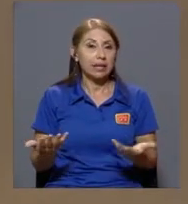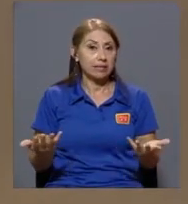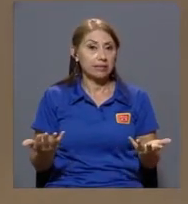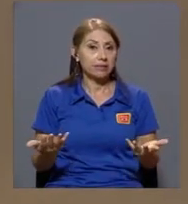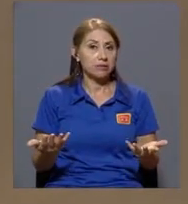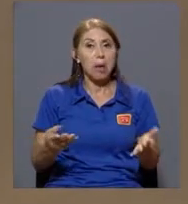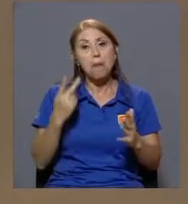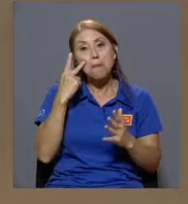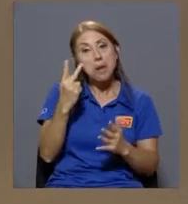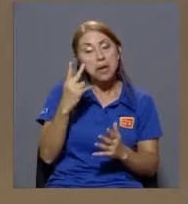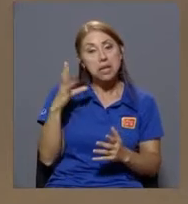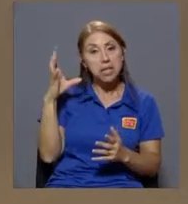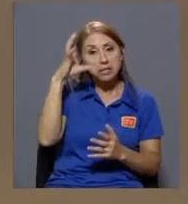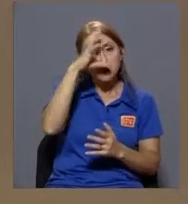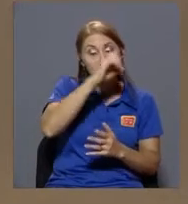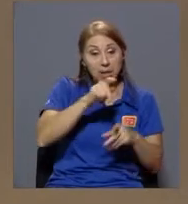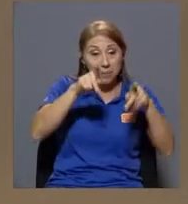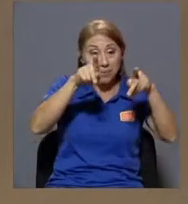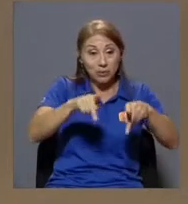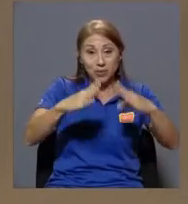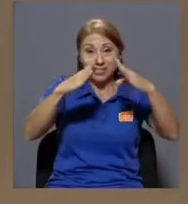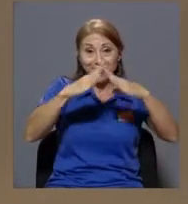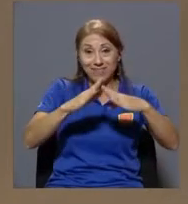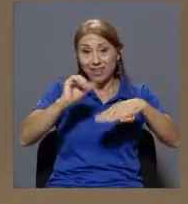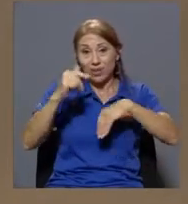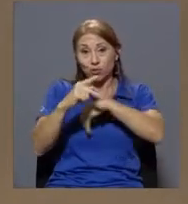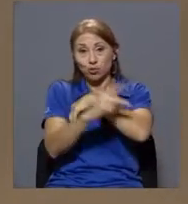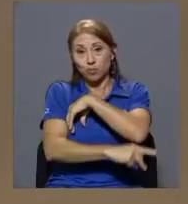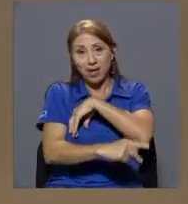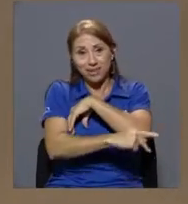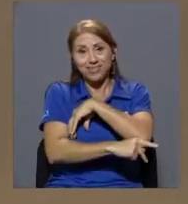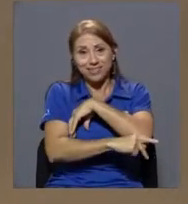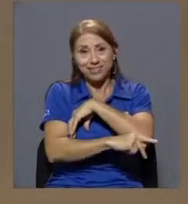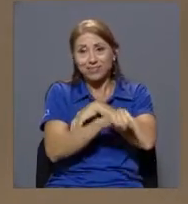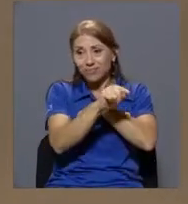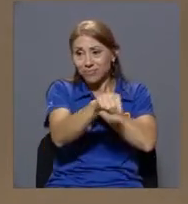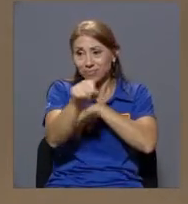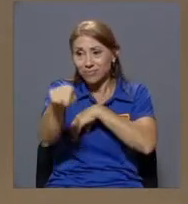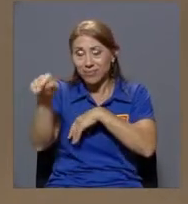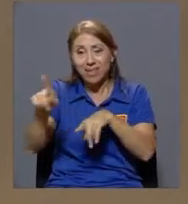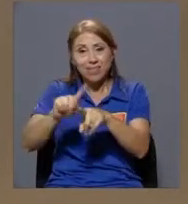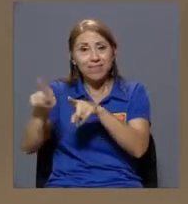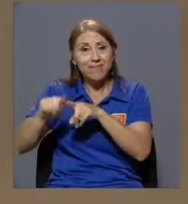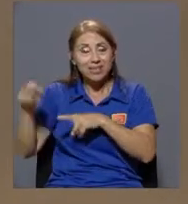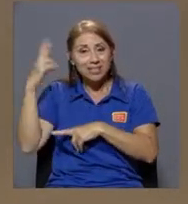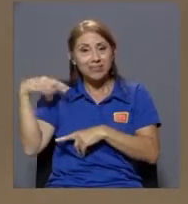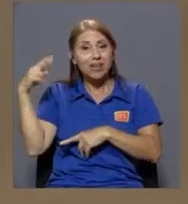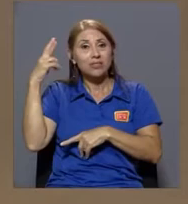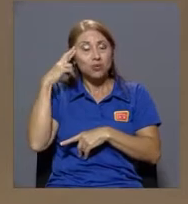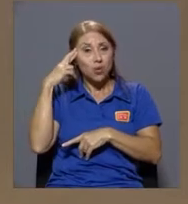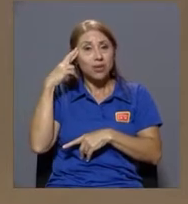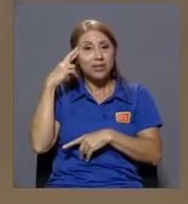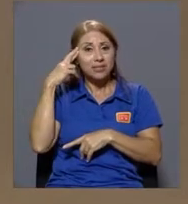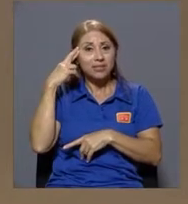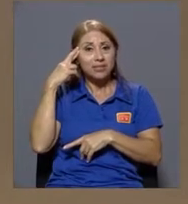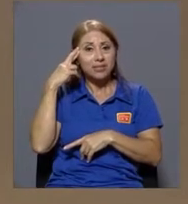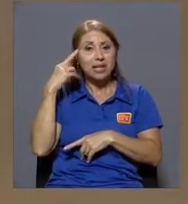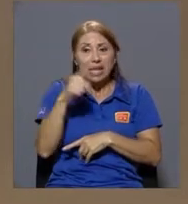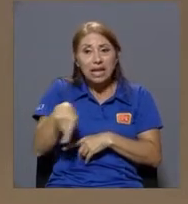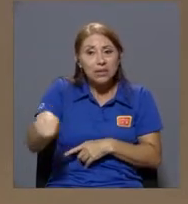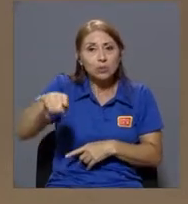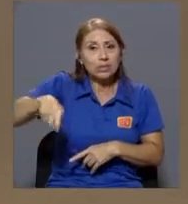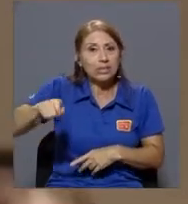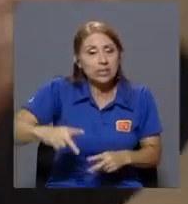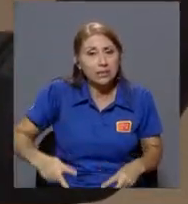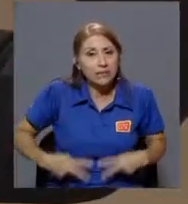habitantes de otros países que por las razones que sean, y algunas son de sencillamente de sobrevivencia, vienen a trabajar y a